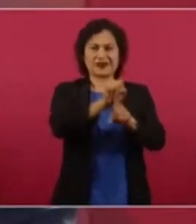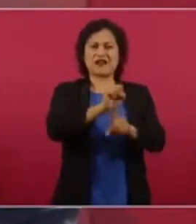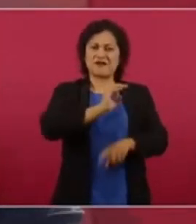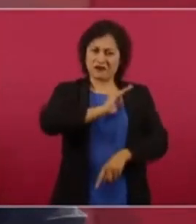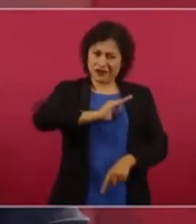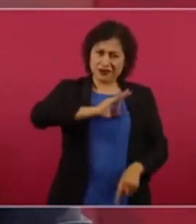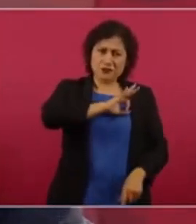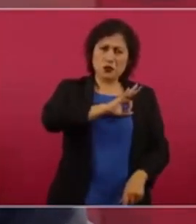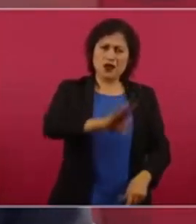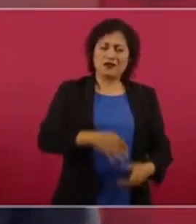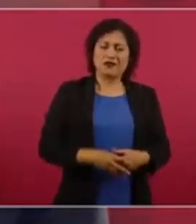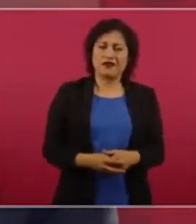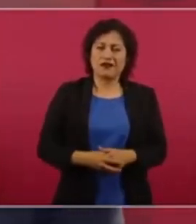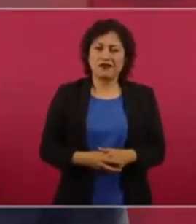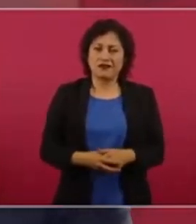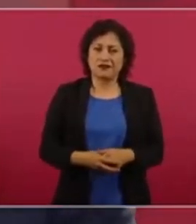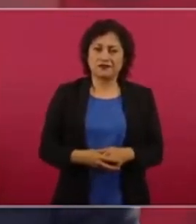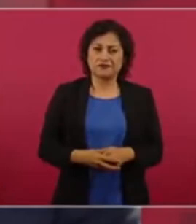Y hay que